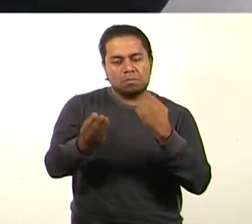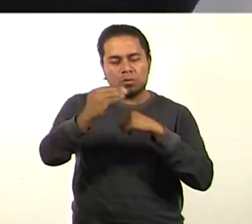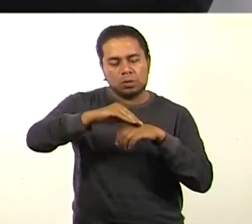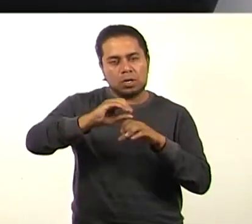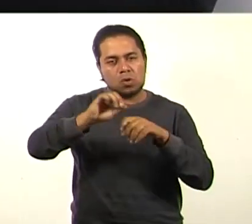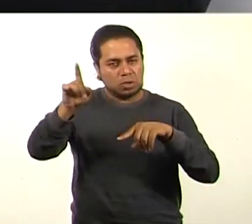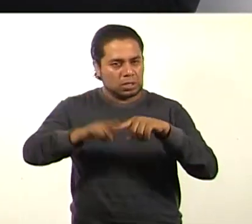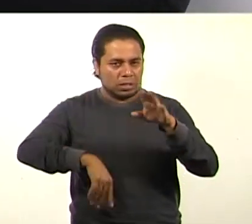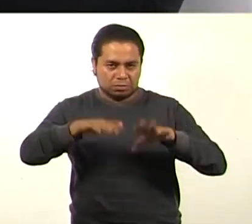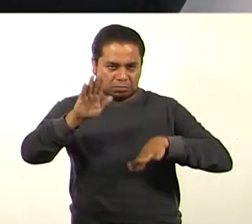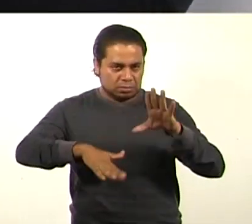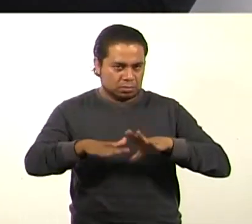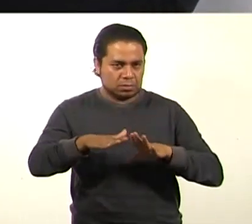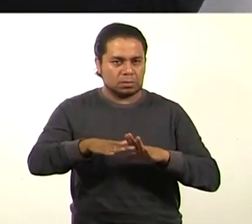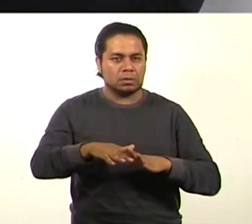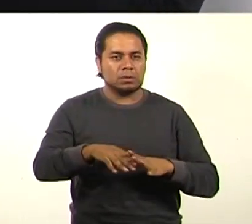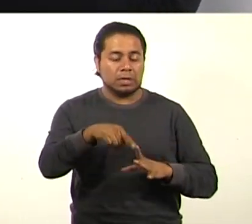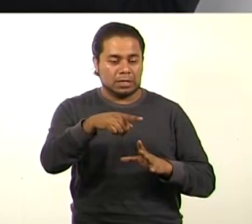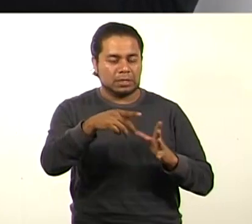hacer